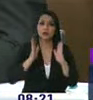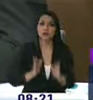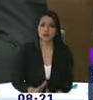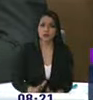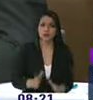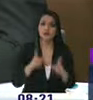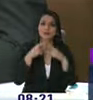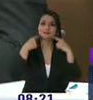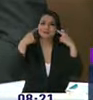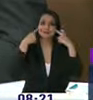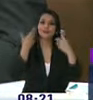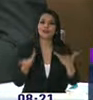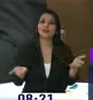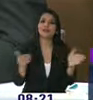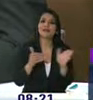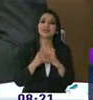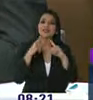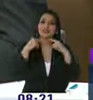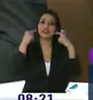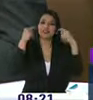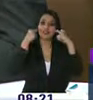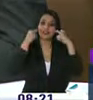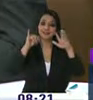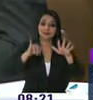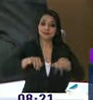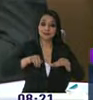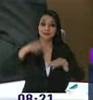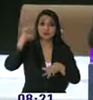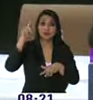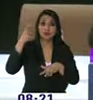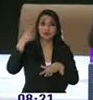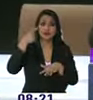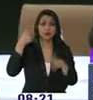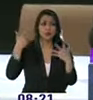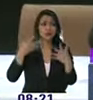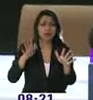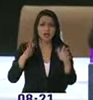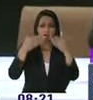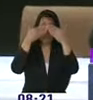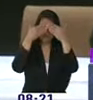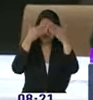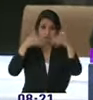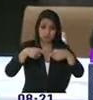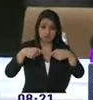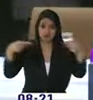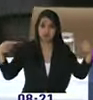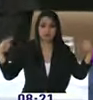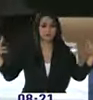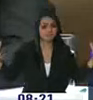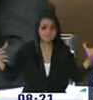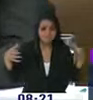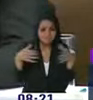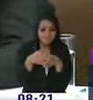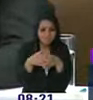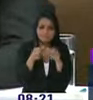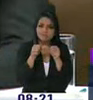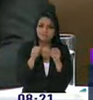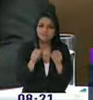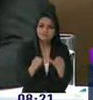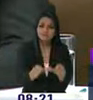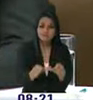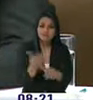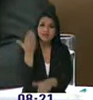la sonrisa, ya que en 6 meses de gobierno ha logrado romper una extrema polarización. Estábamos